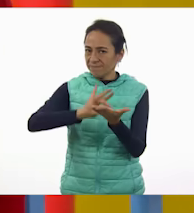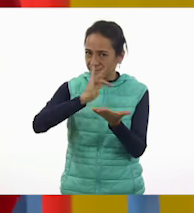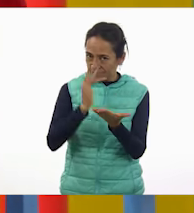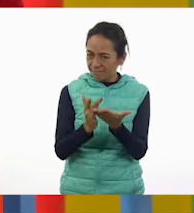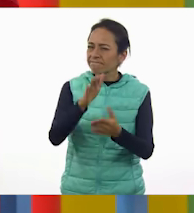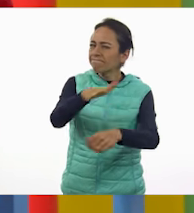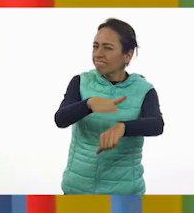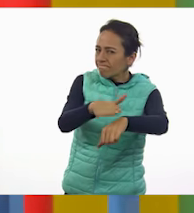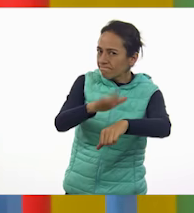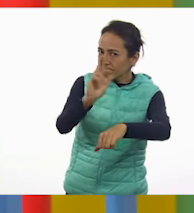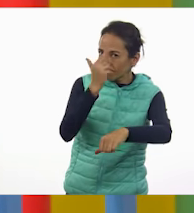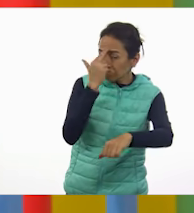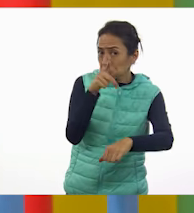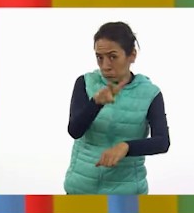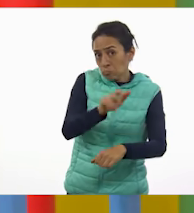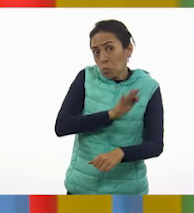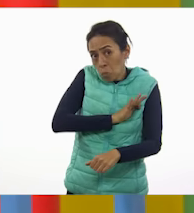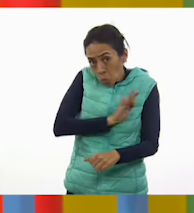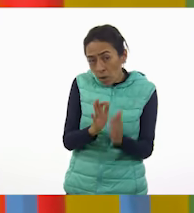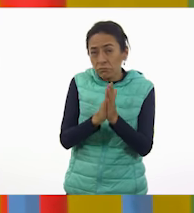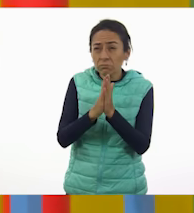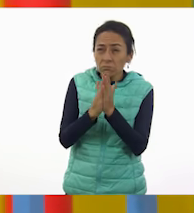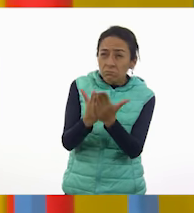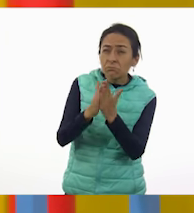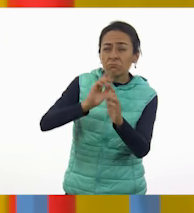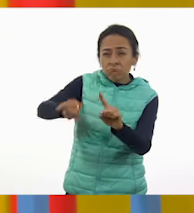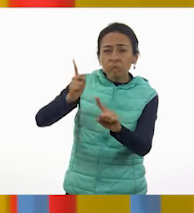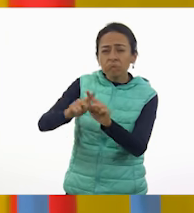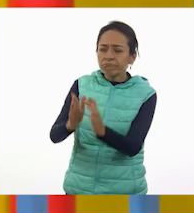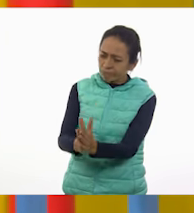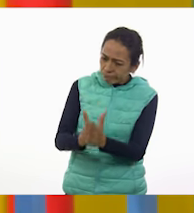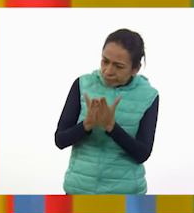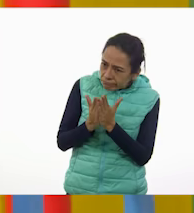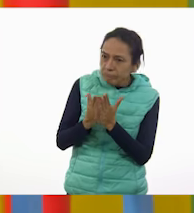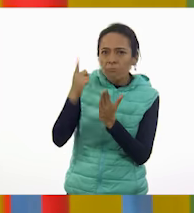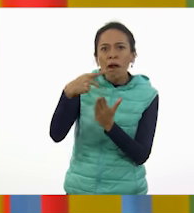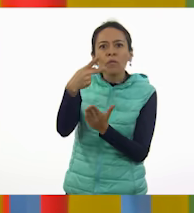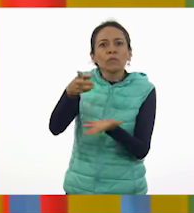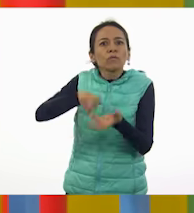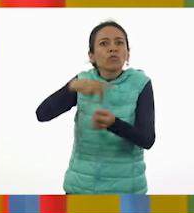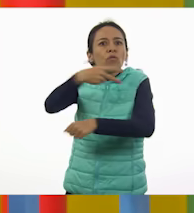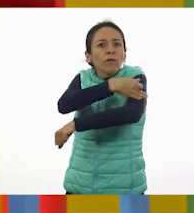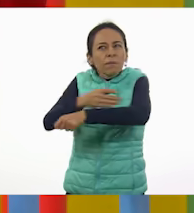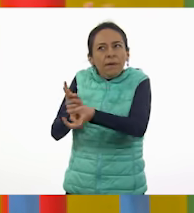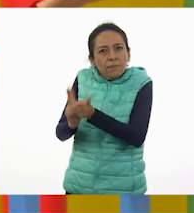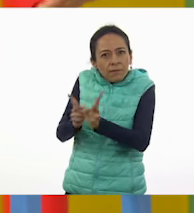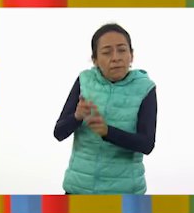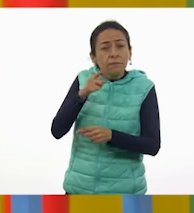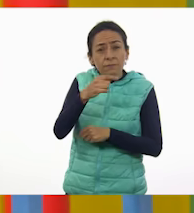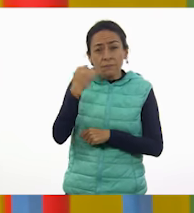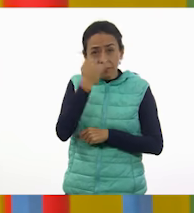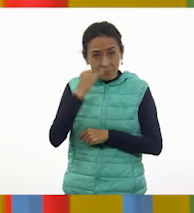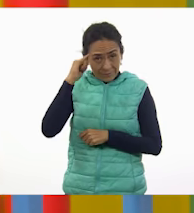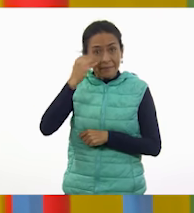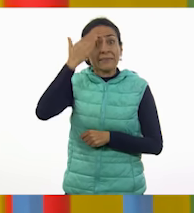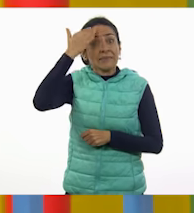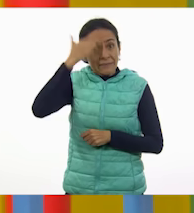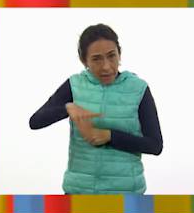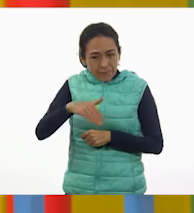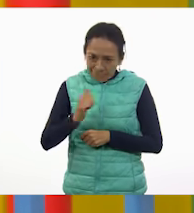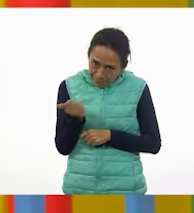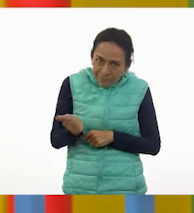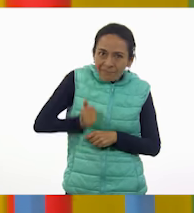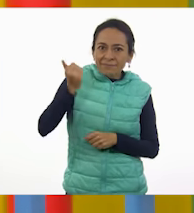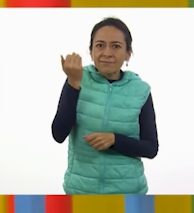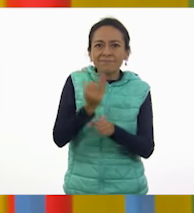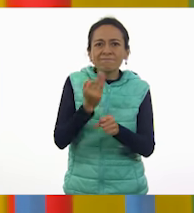posible, consulta otros libros y comenta el tema de hoy con tu familia. Si tienes la fortuna de hablar una lengua indígena, aprovecha también este momento para